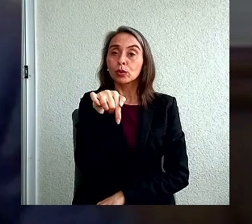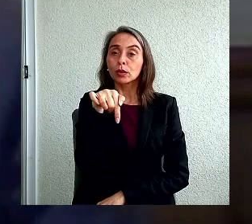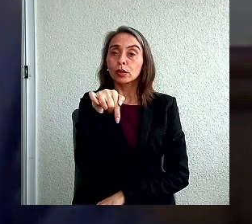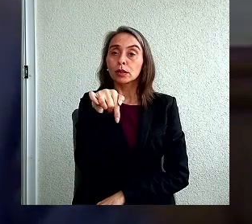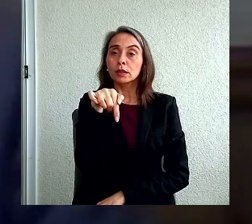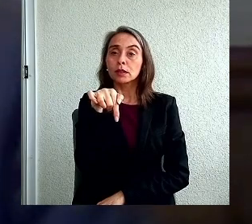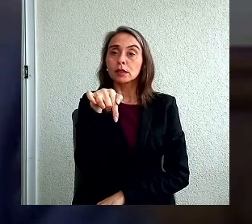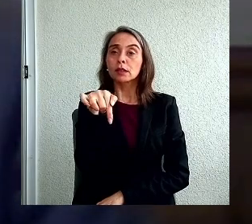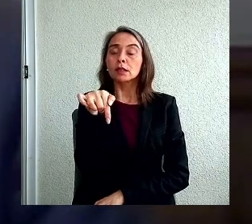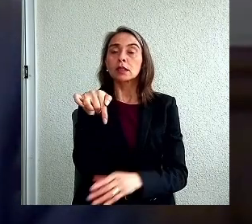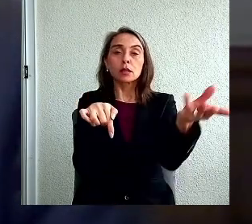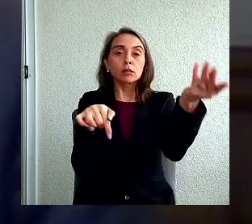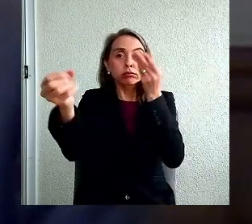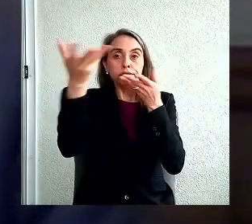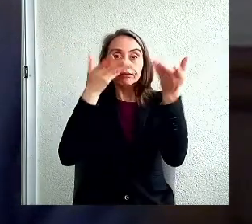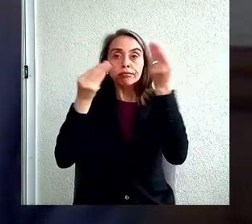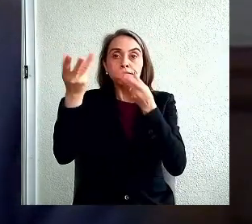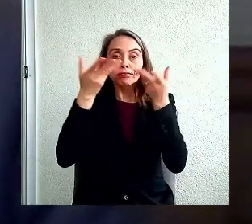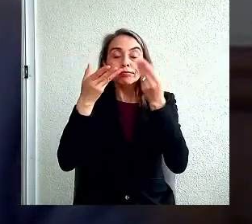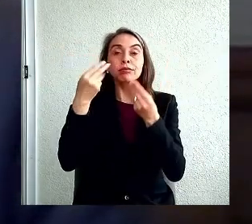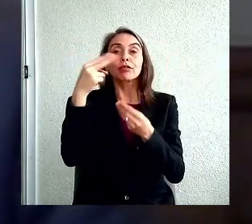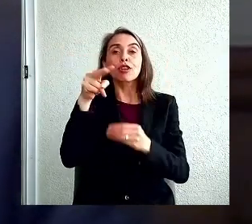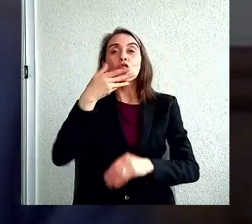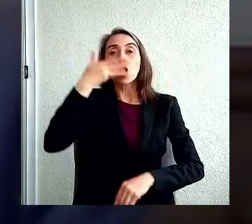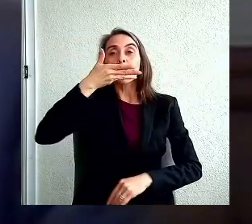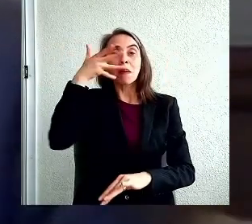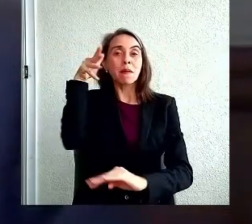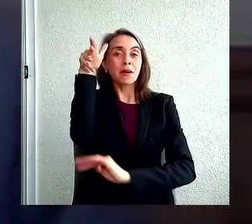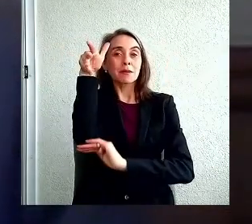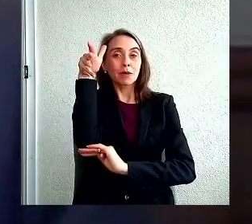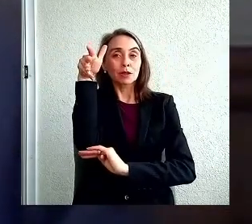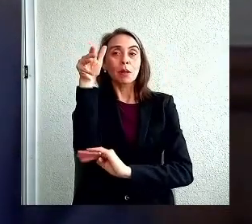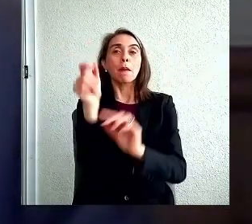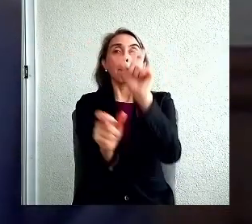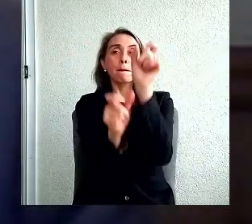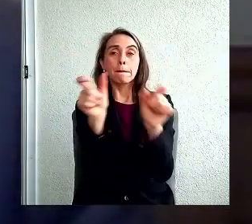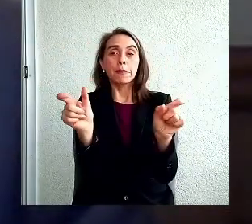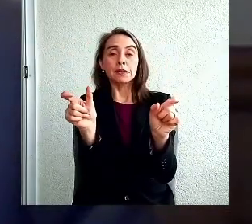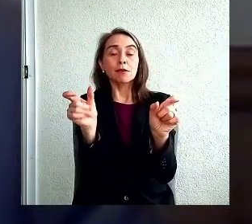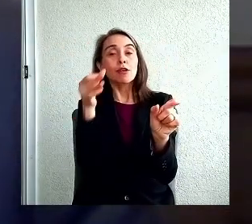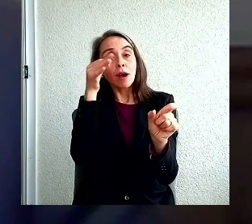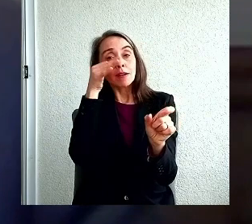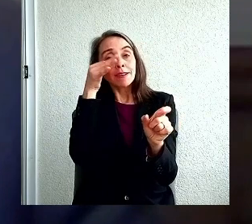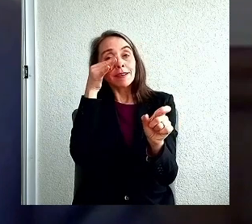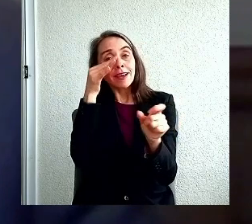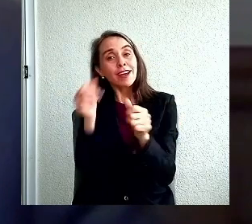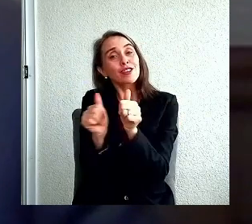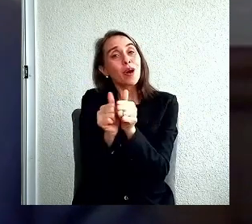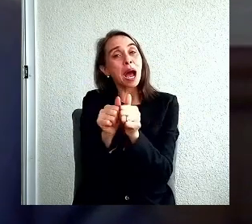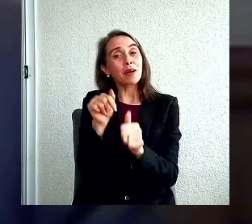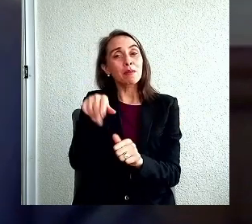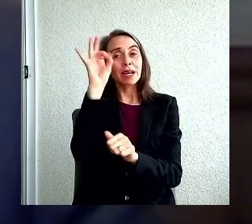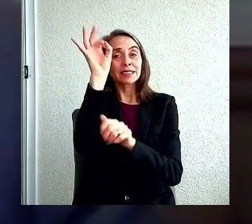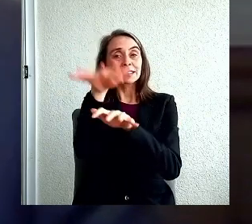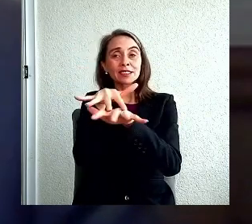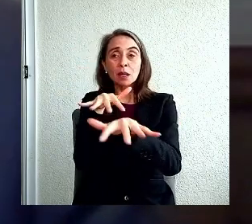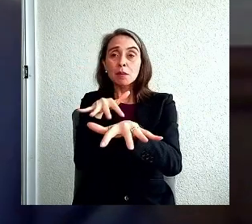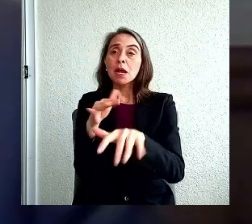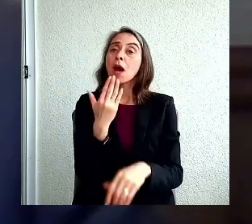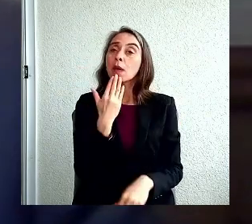exposiciones y a quienes hoy nos acompañan en este seminario. También agradecer